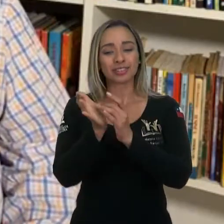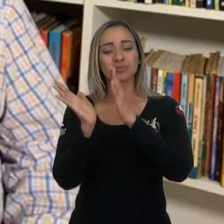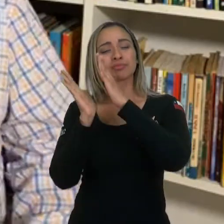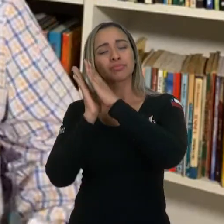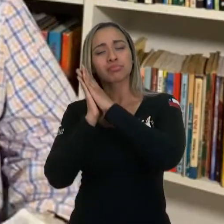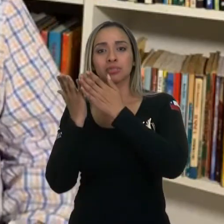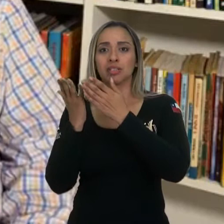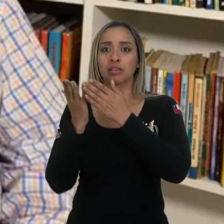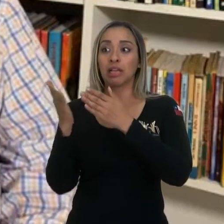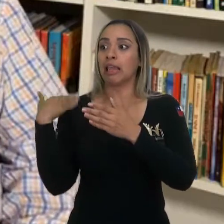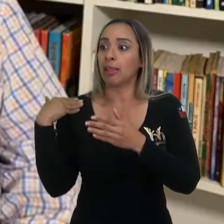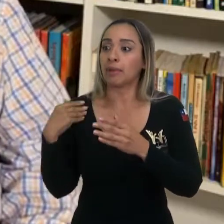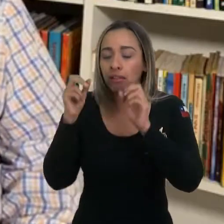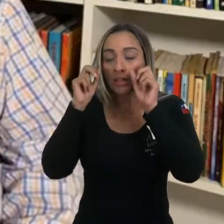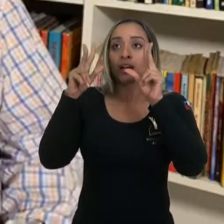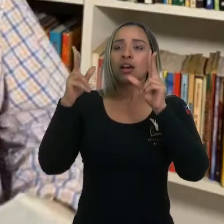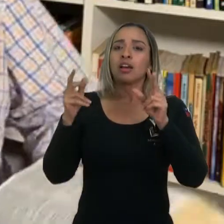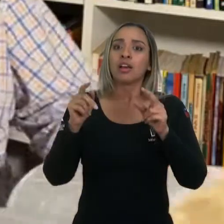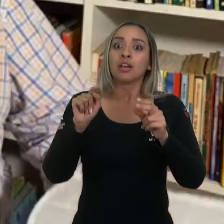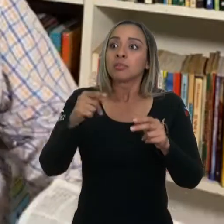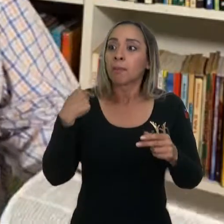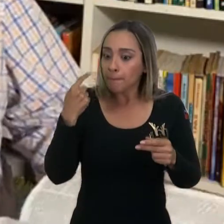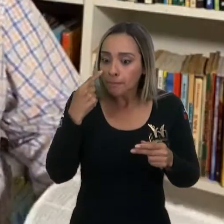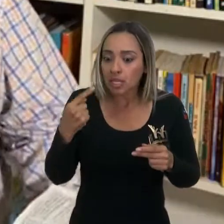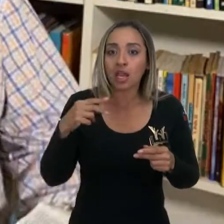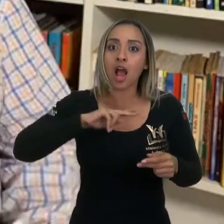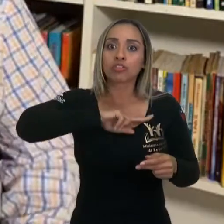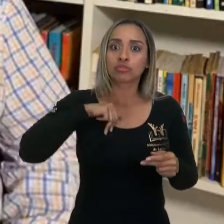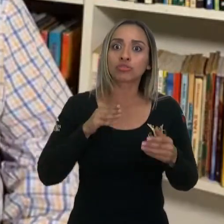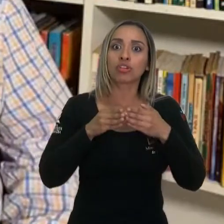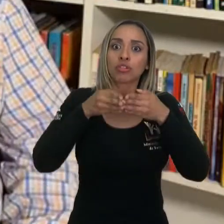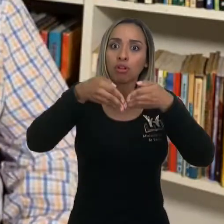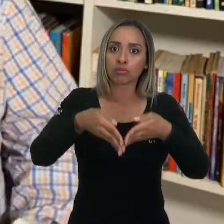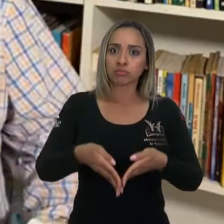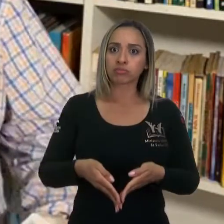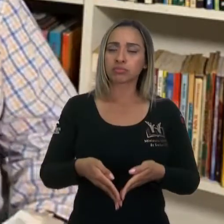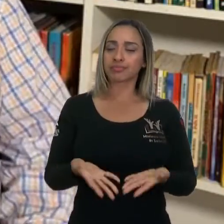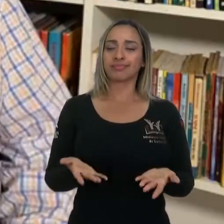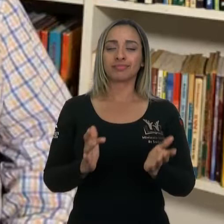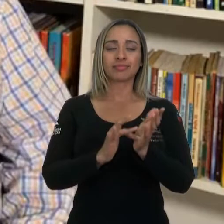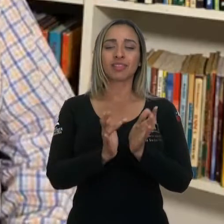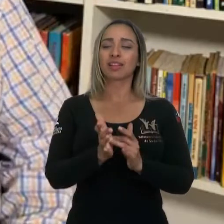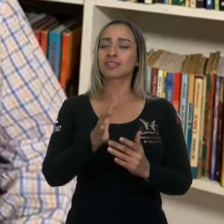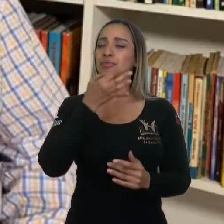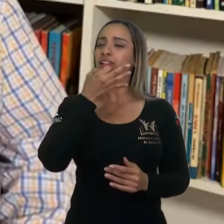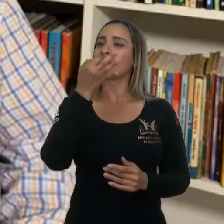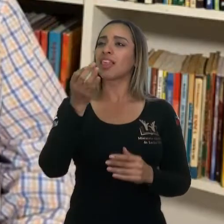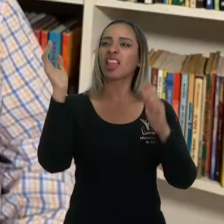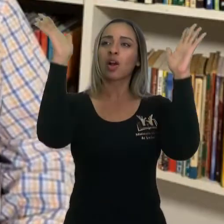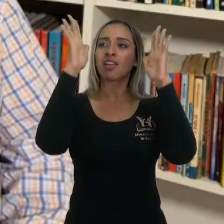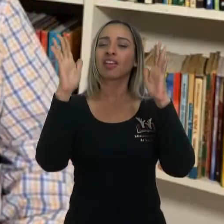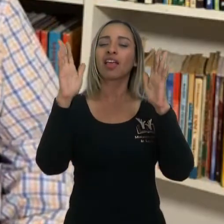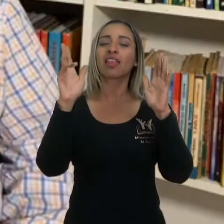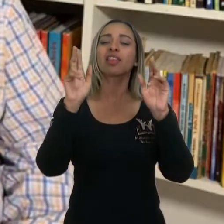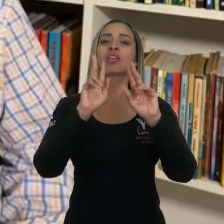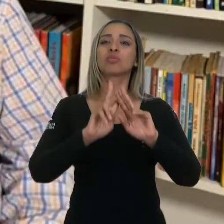Y lo despertaron y le hicieron la pregunta, Señor, ¿no te importa que nos estamos muriendo? Y él se levantó, reprendió al viento